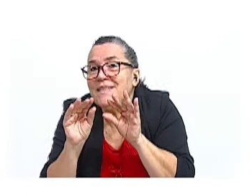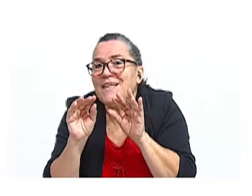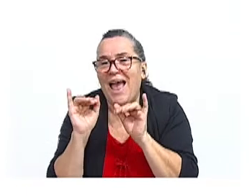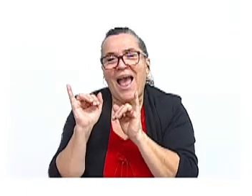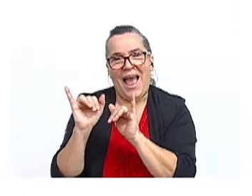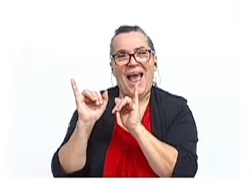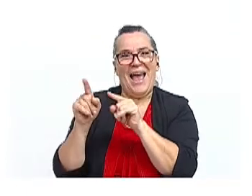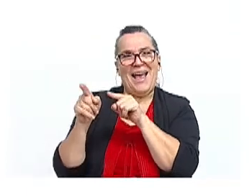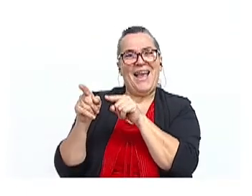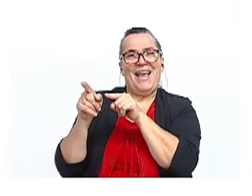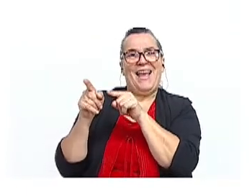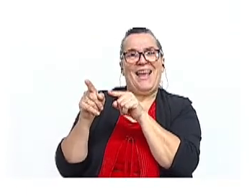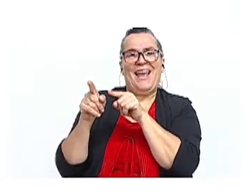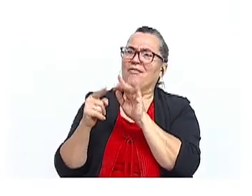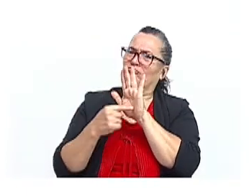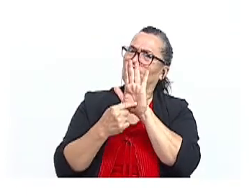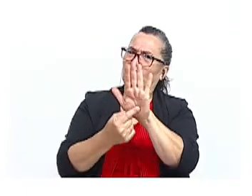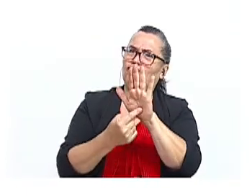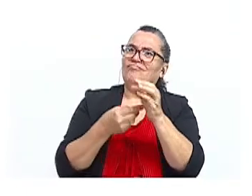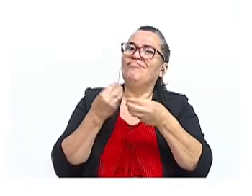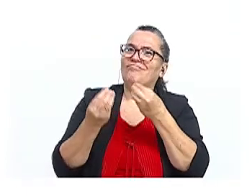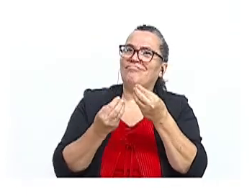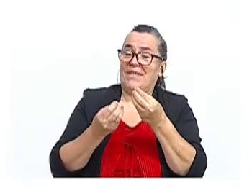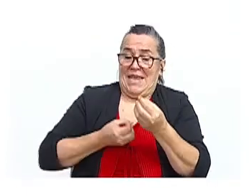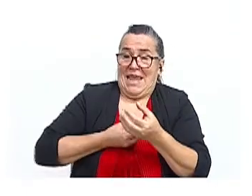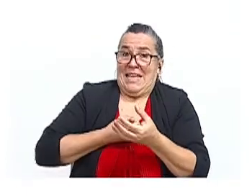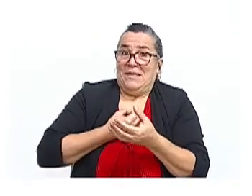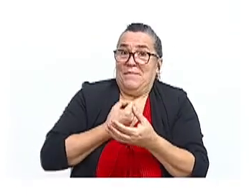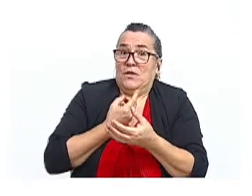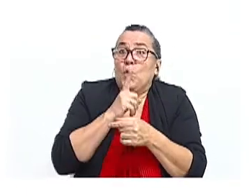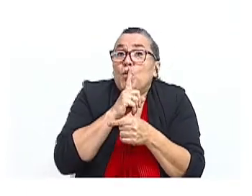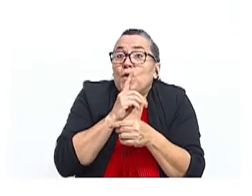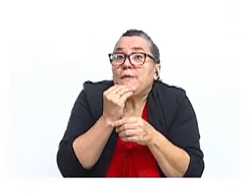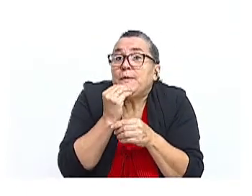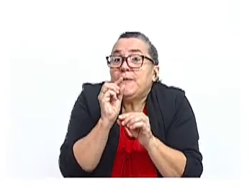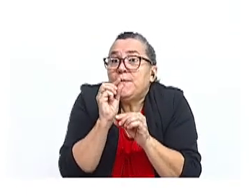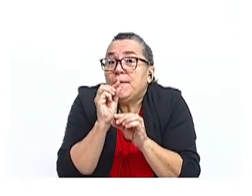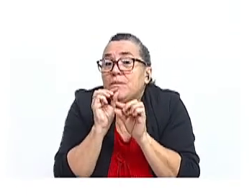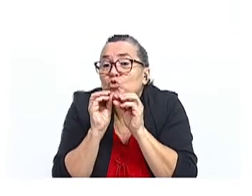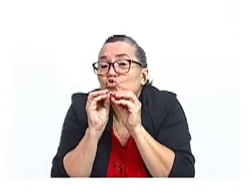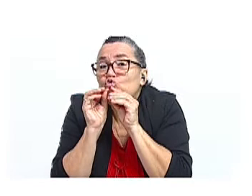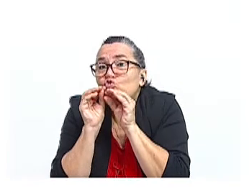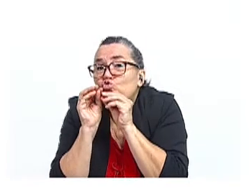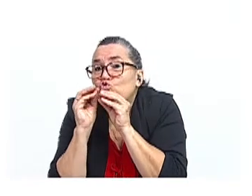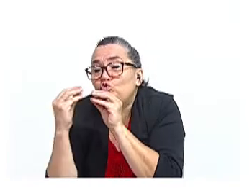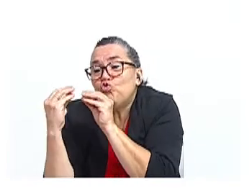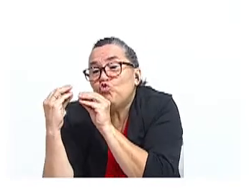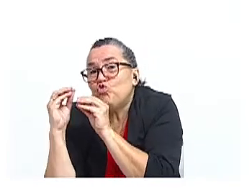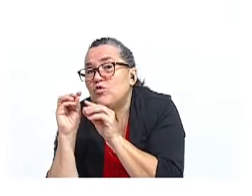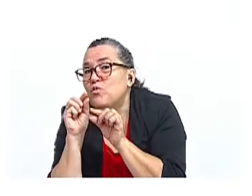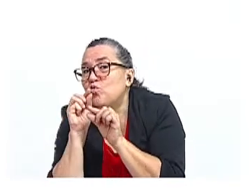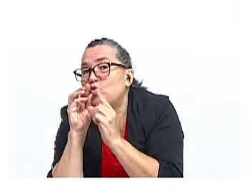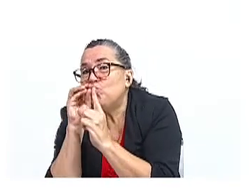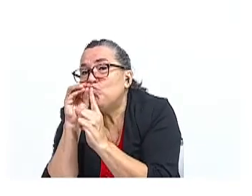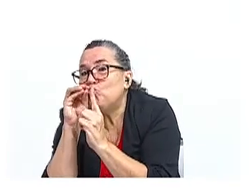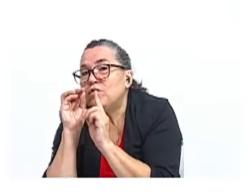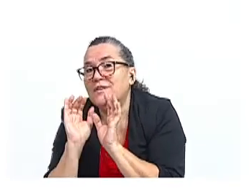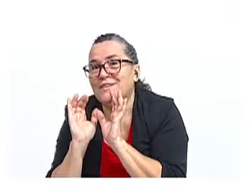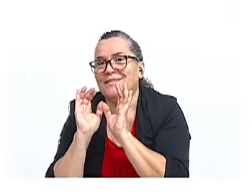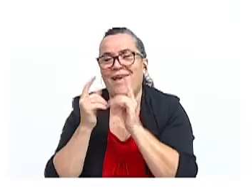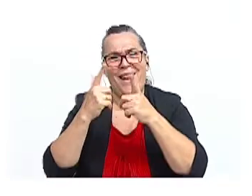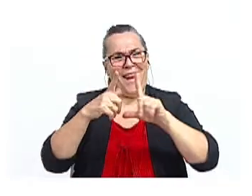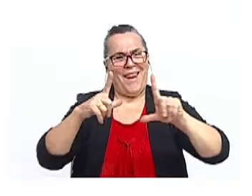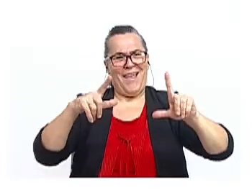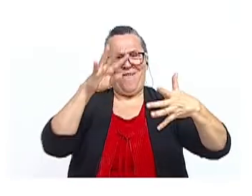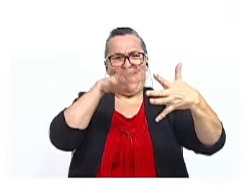puntitos, indicando que la expresión es susurrada. ¿Vieron qué interesante? Todo el lenguaje gráfico